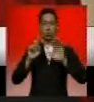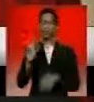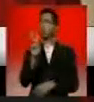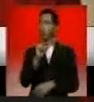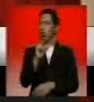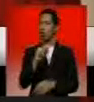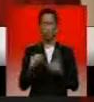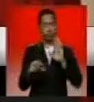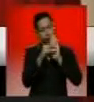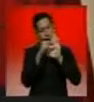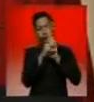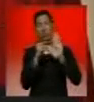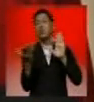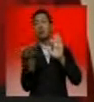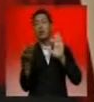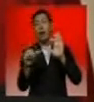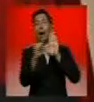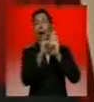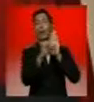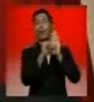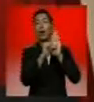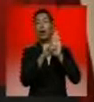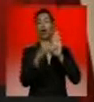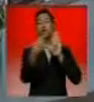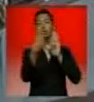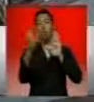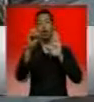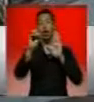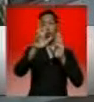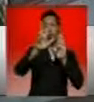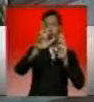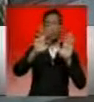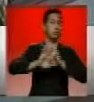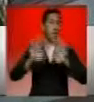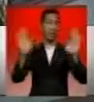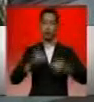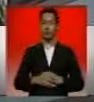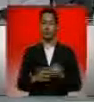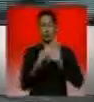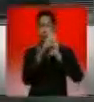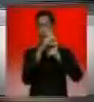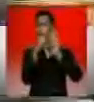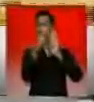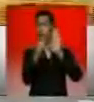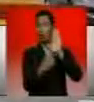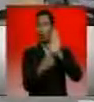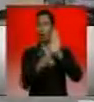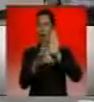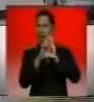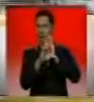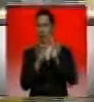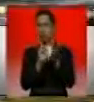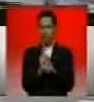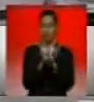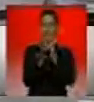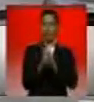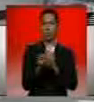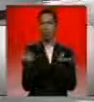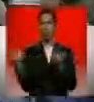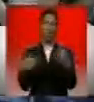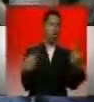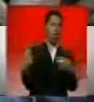infracción se genera en el artículo 103. La modificación en la normativa legal ha sido motivo de discusión entre legisladores y